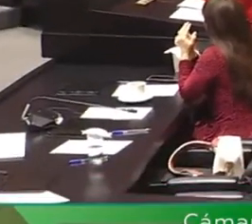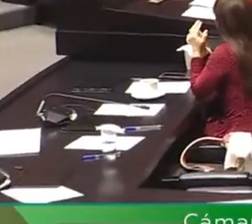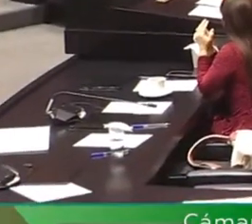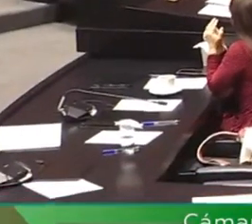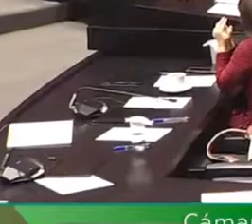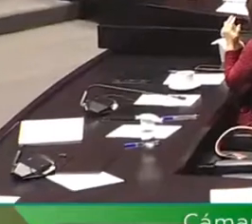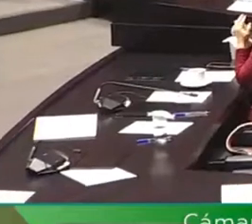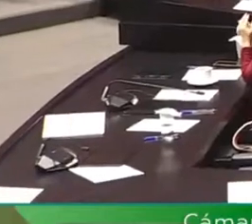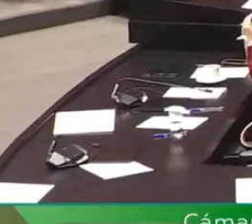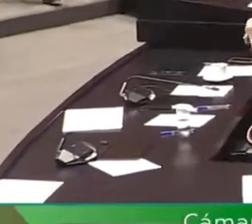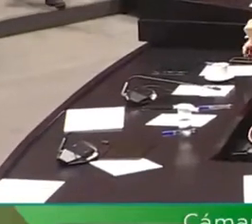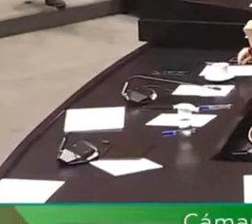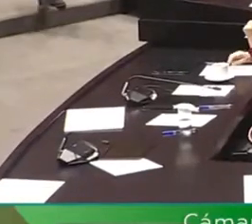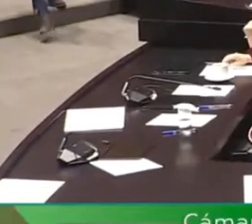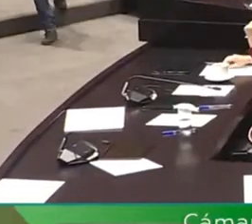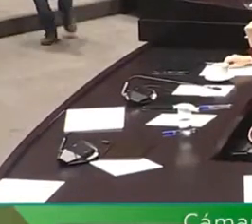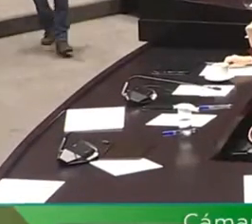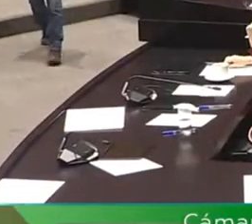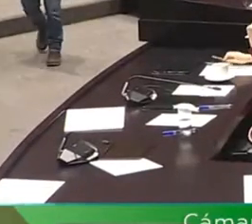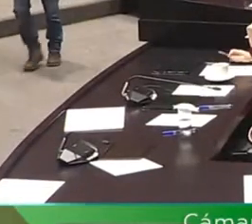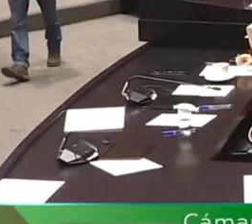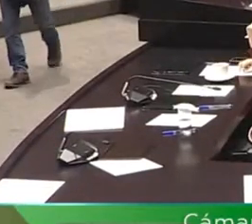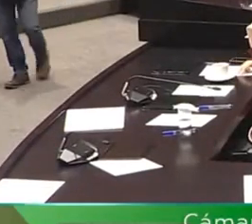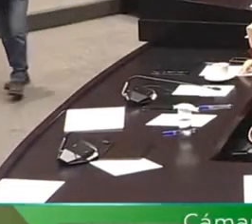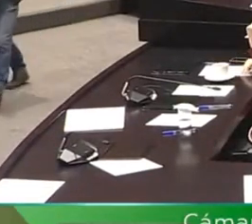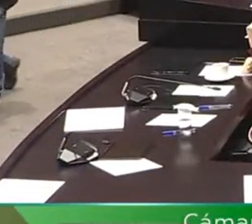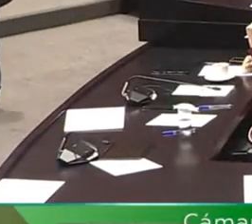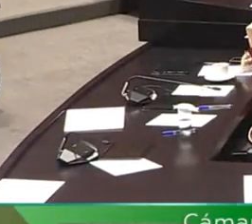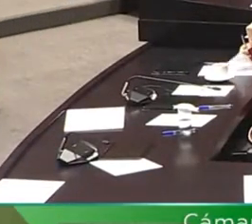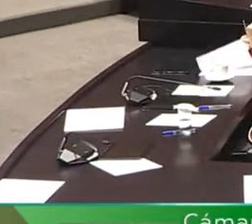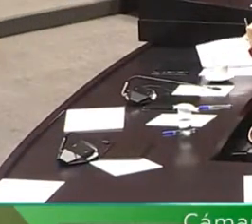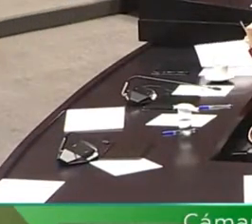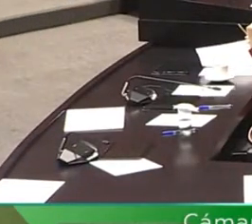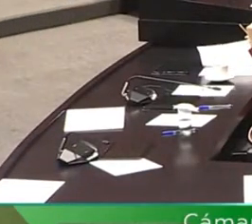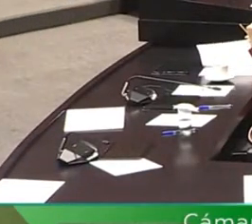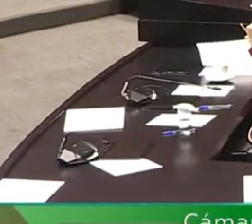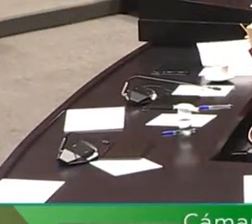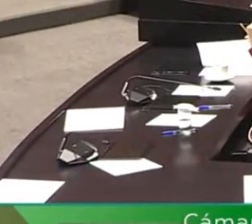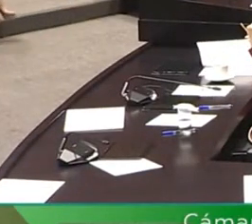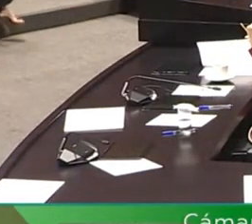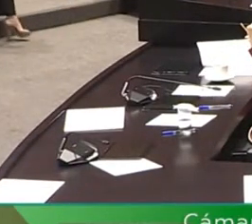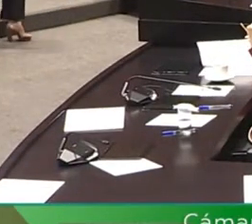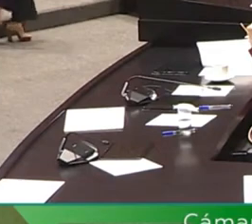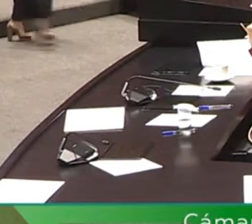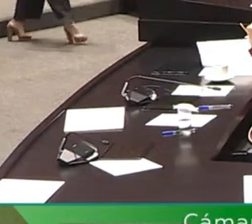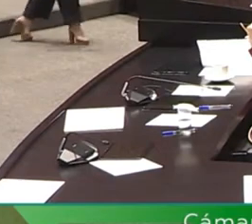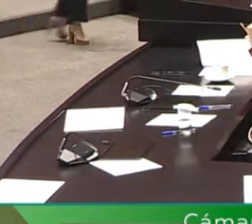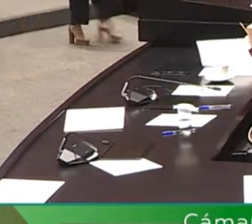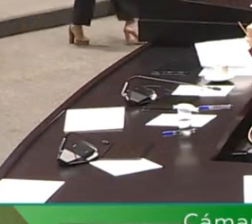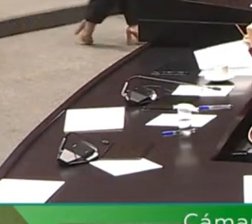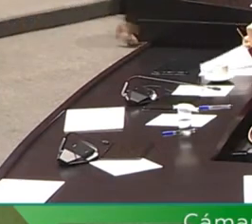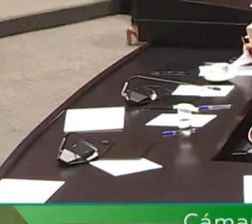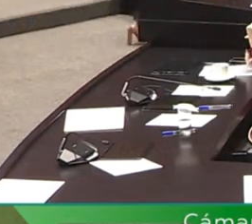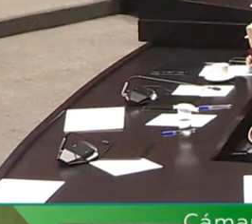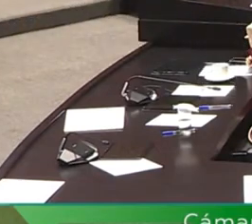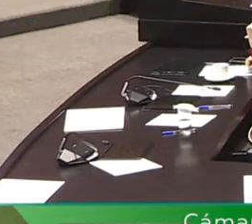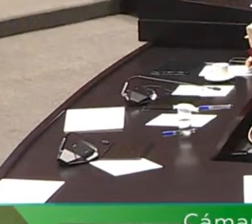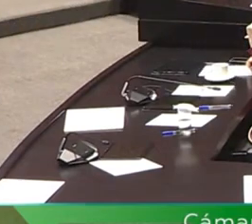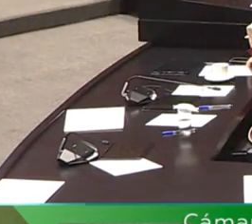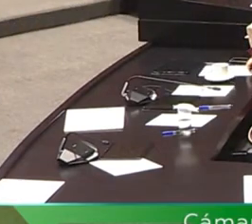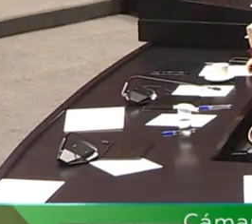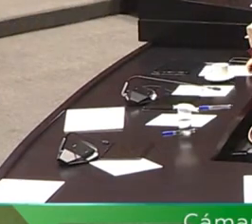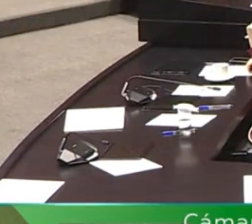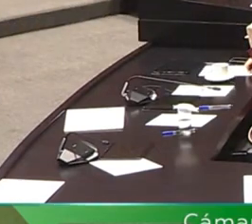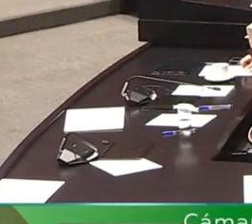Con permiso, presidente. México sigue siendo el país de los reclamos, de las injusticias, de